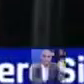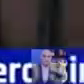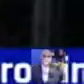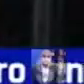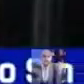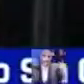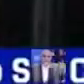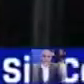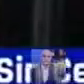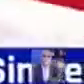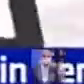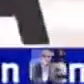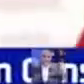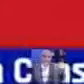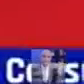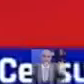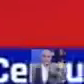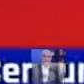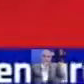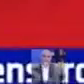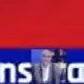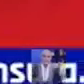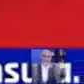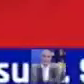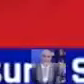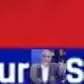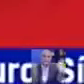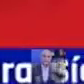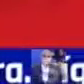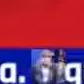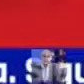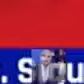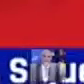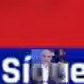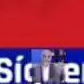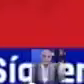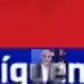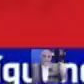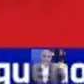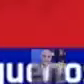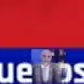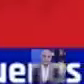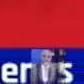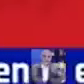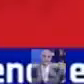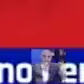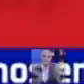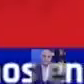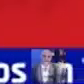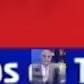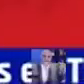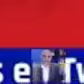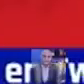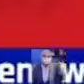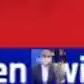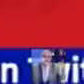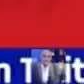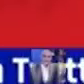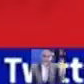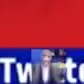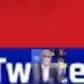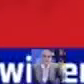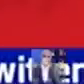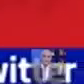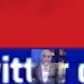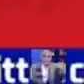investigaciones. Escuchemos. La semana pasada le revelamos cómo el secretario particular del presidente López Obrador fue